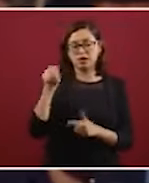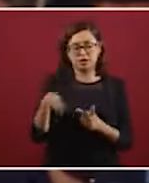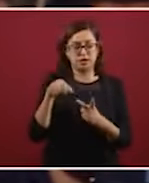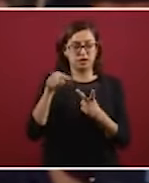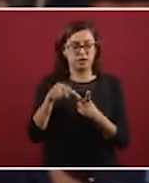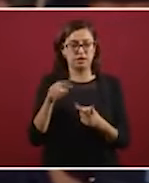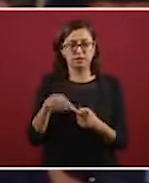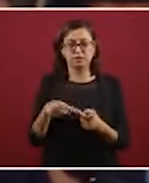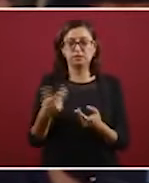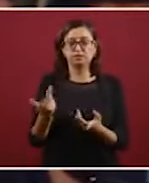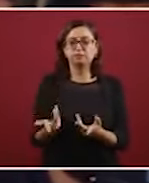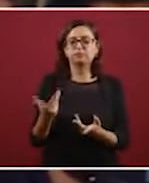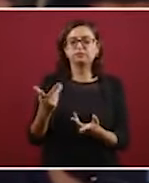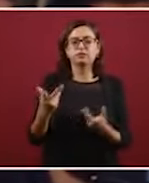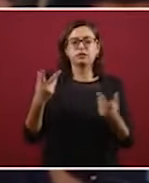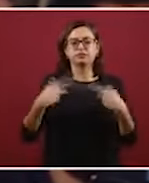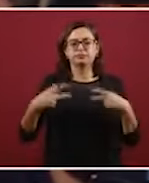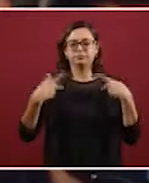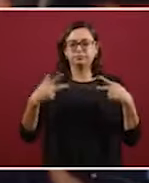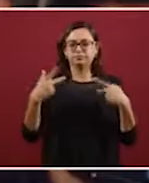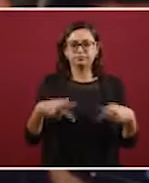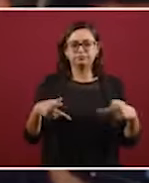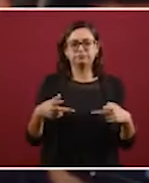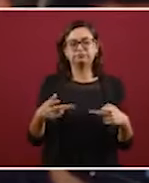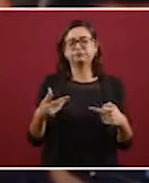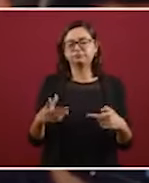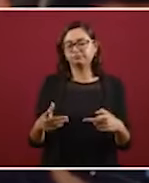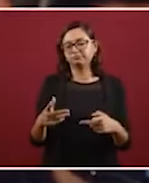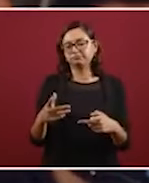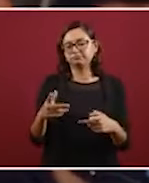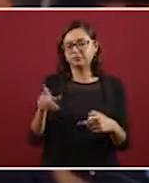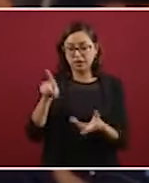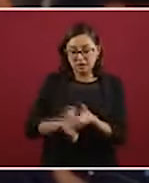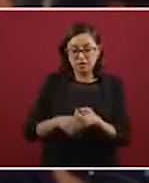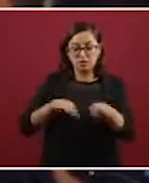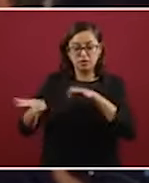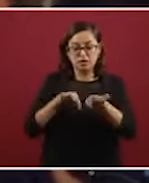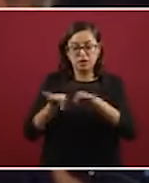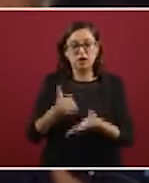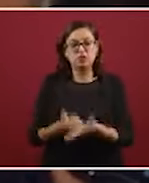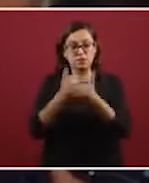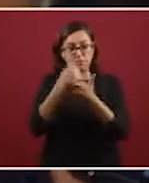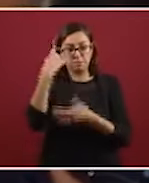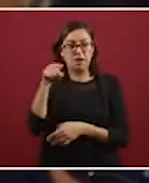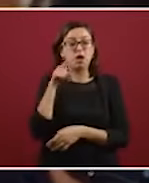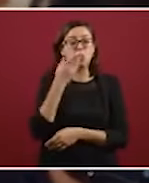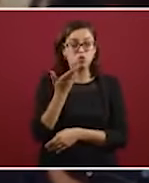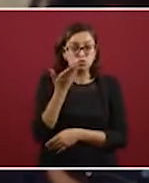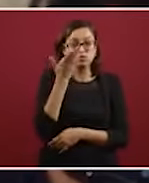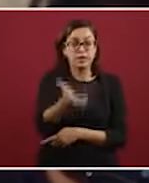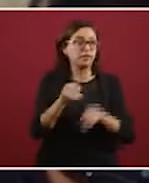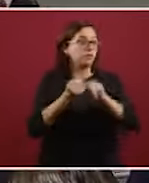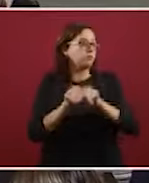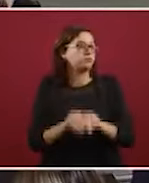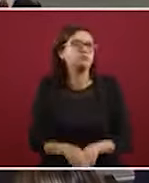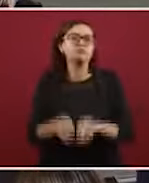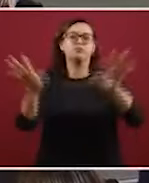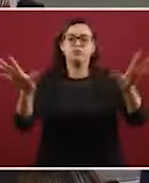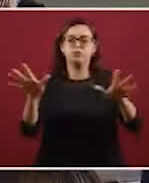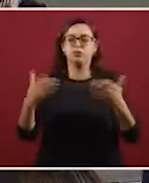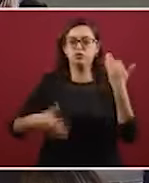México y su audiencia lo pueda ver en vivo a través de las redes sociales. Es el responsable de transmitir e incluso de